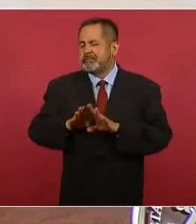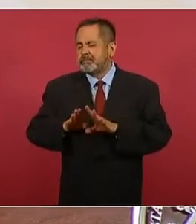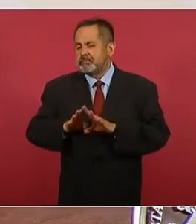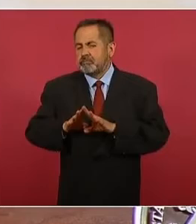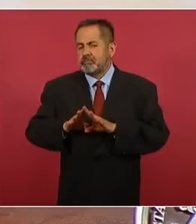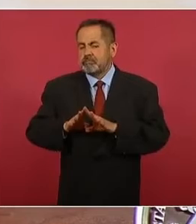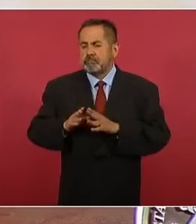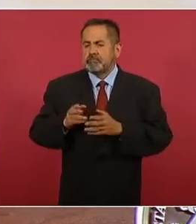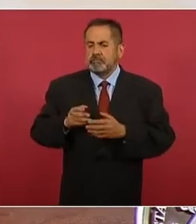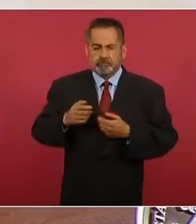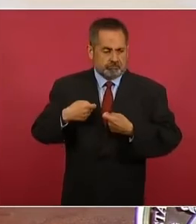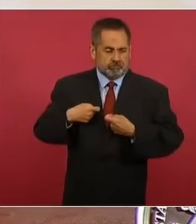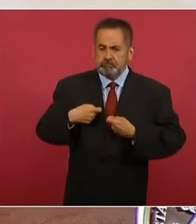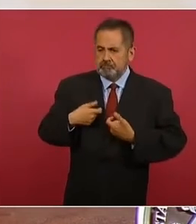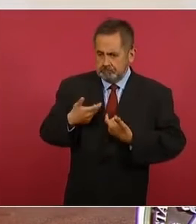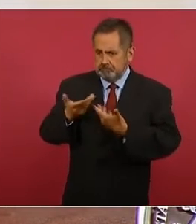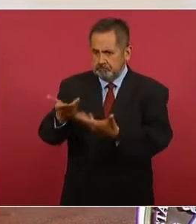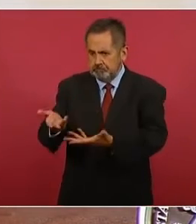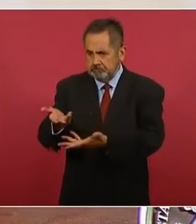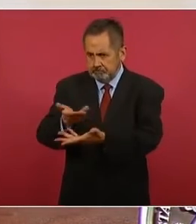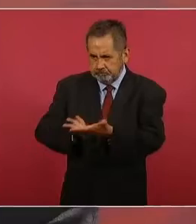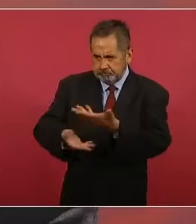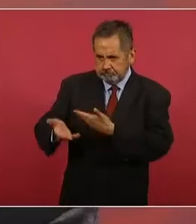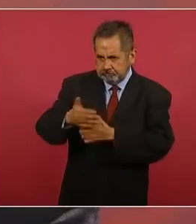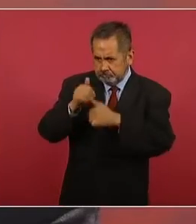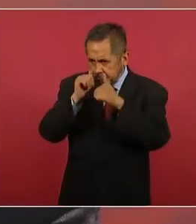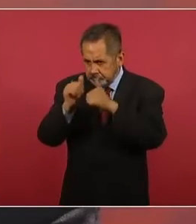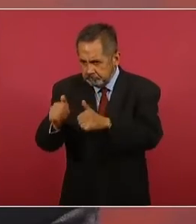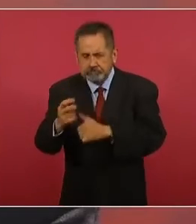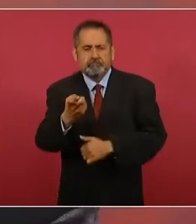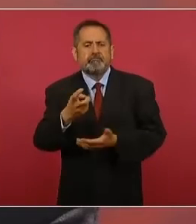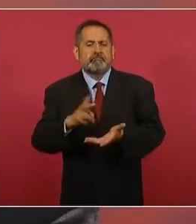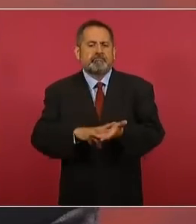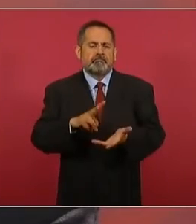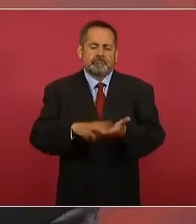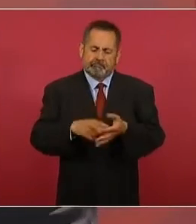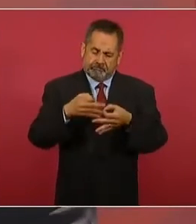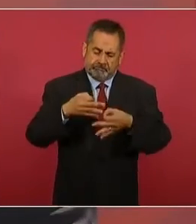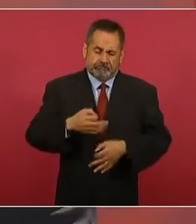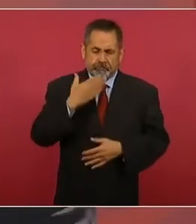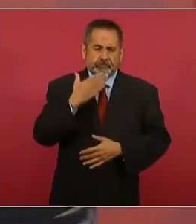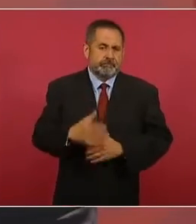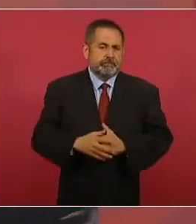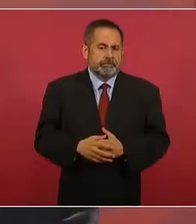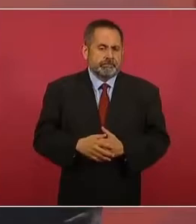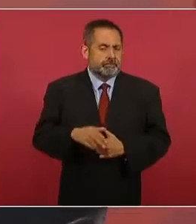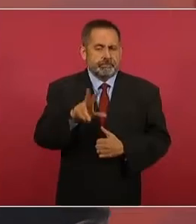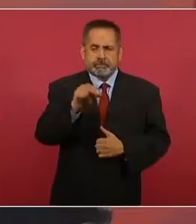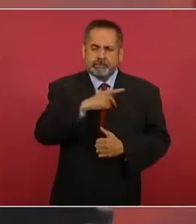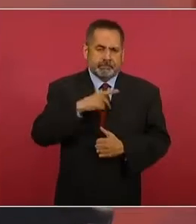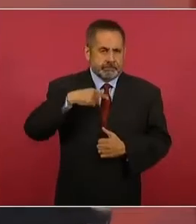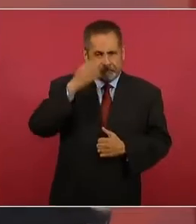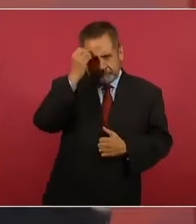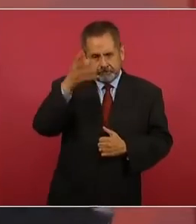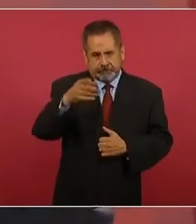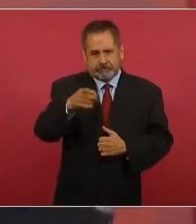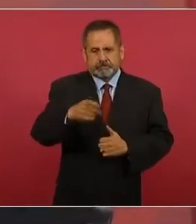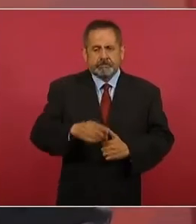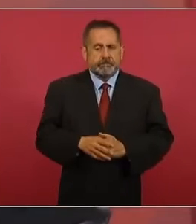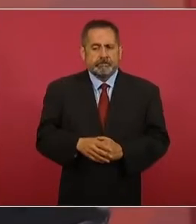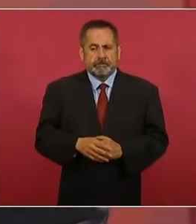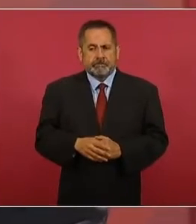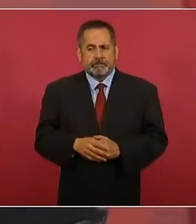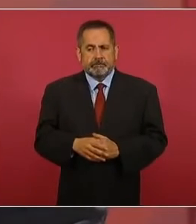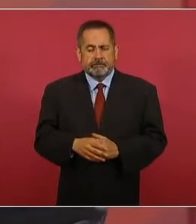cuando se pone al servicio de los demás. Eso no hay que olvidarlo nunca.